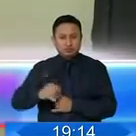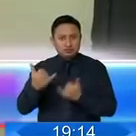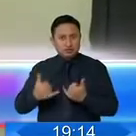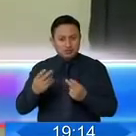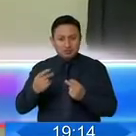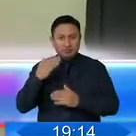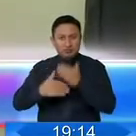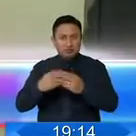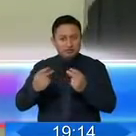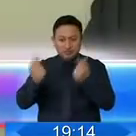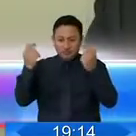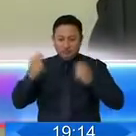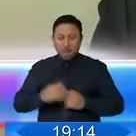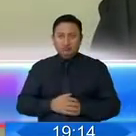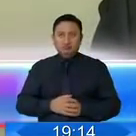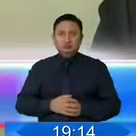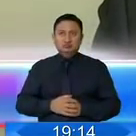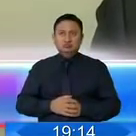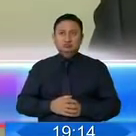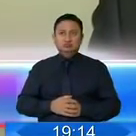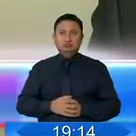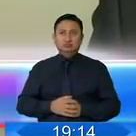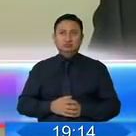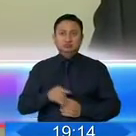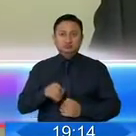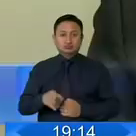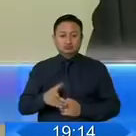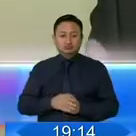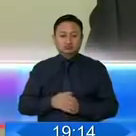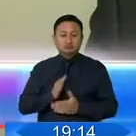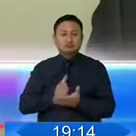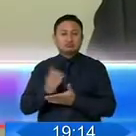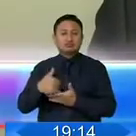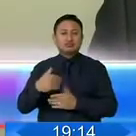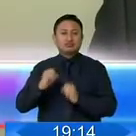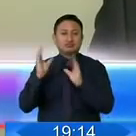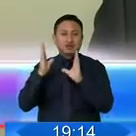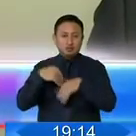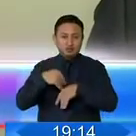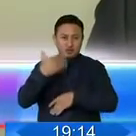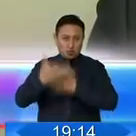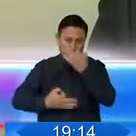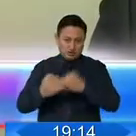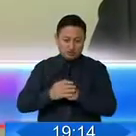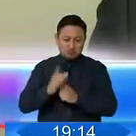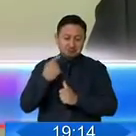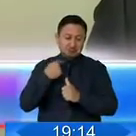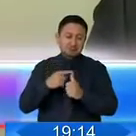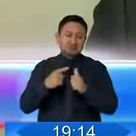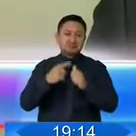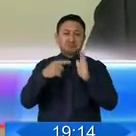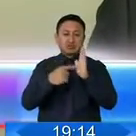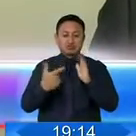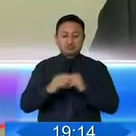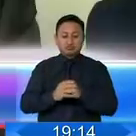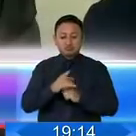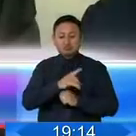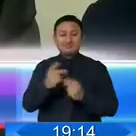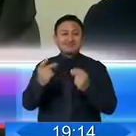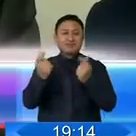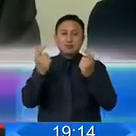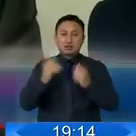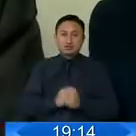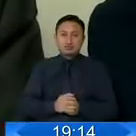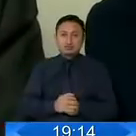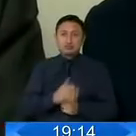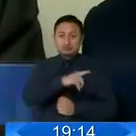celeridad en el proceso. Y dentro del acceso gratuito a la justicia existen algunos principios, como el principio de celeridad. Estamos